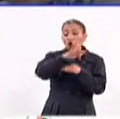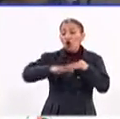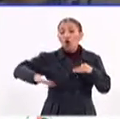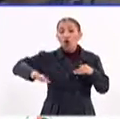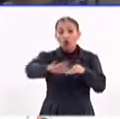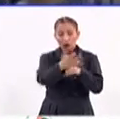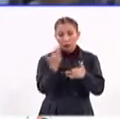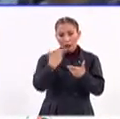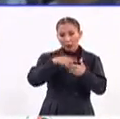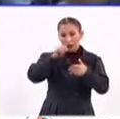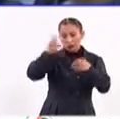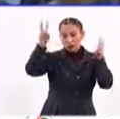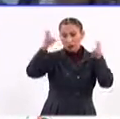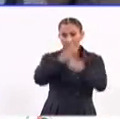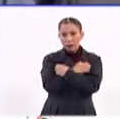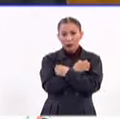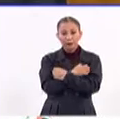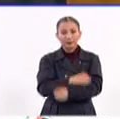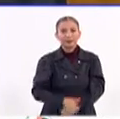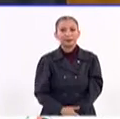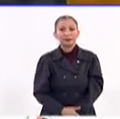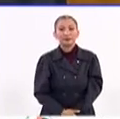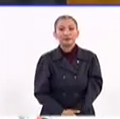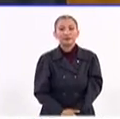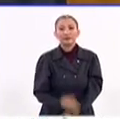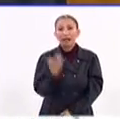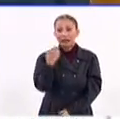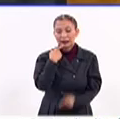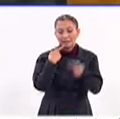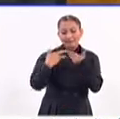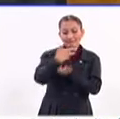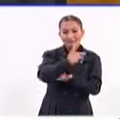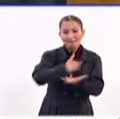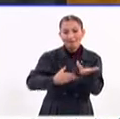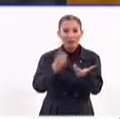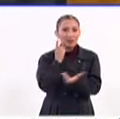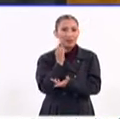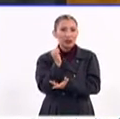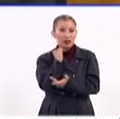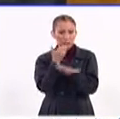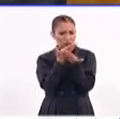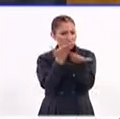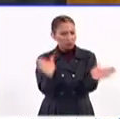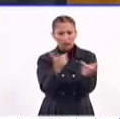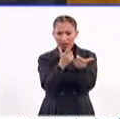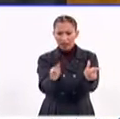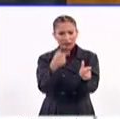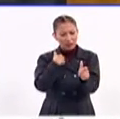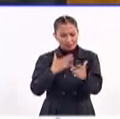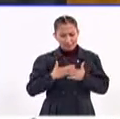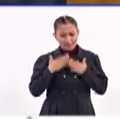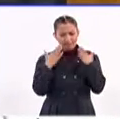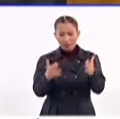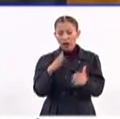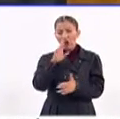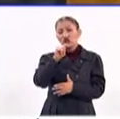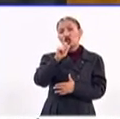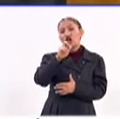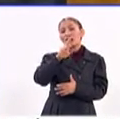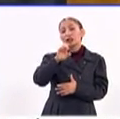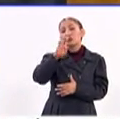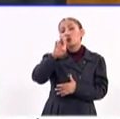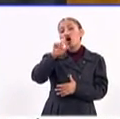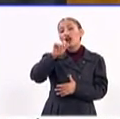actores involucrados en la educación. Este debate parlamentario abierto y honesto es la muestra de lo que Torres Bodet